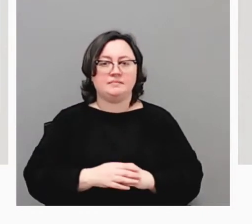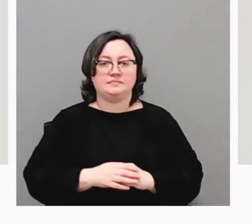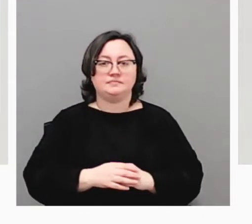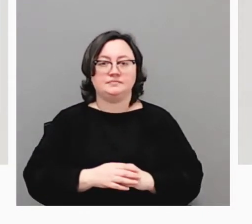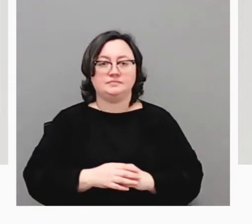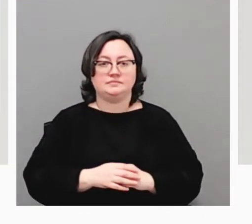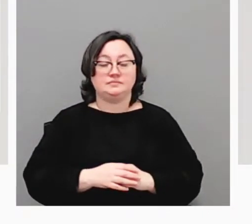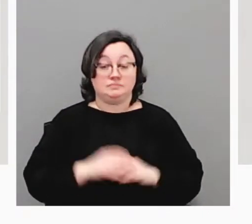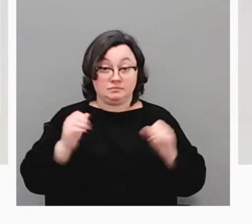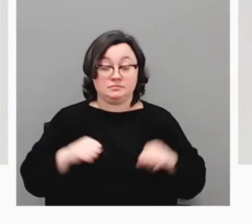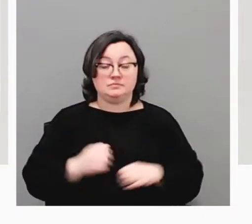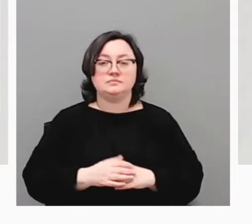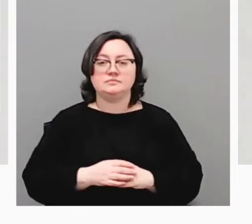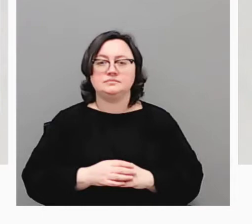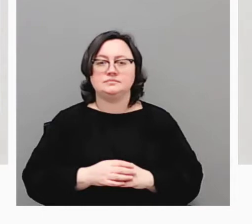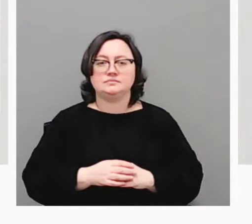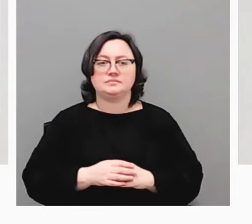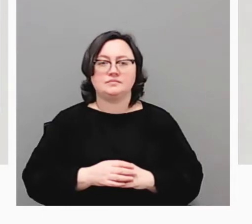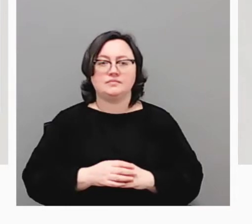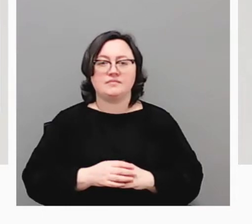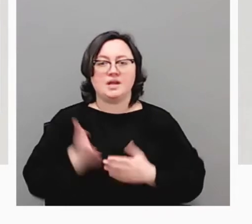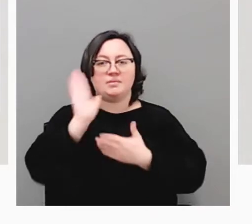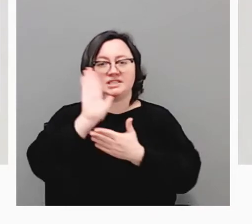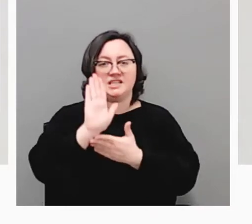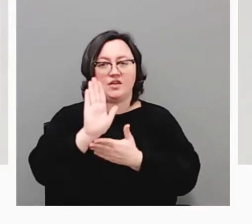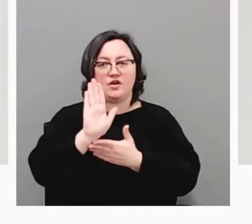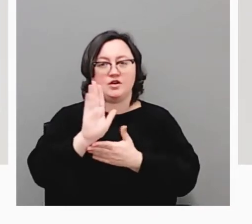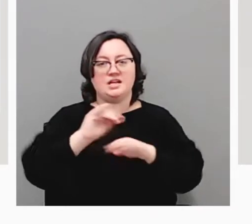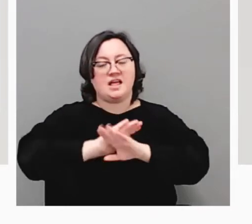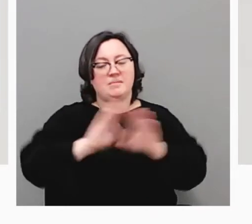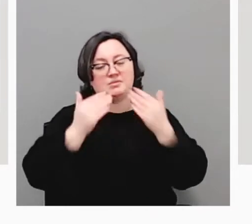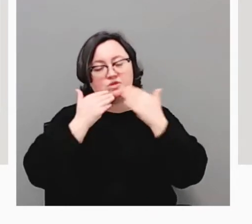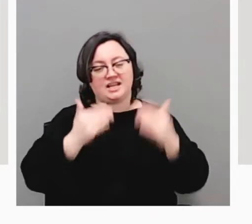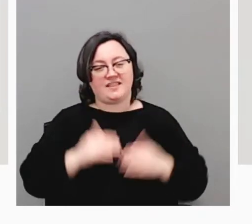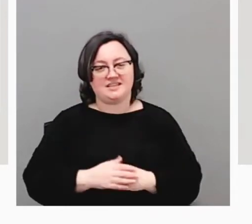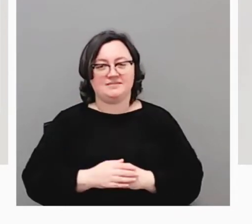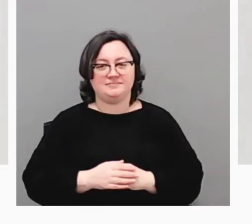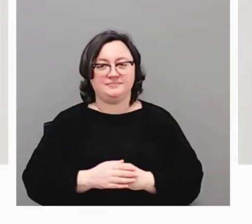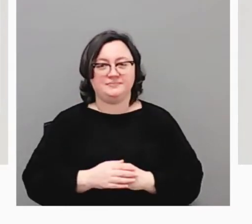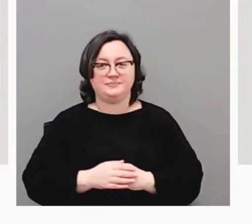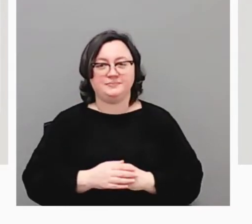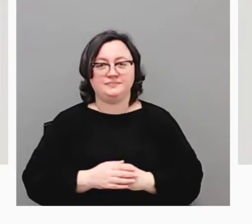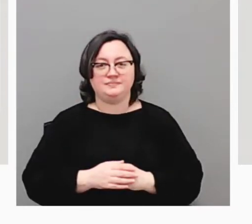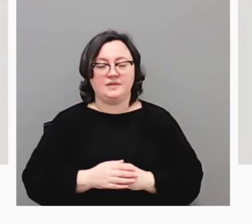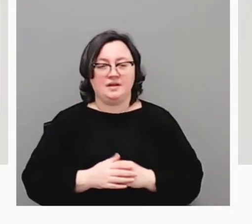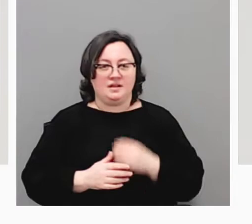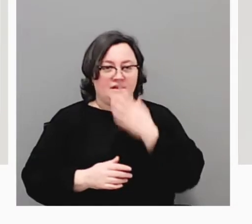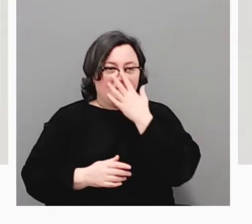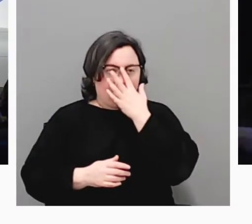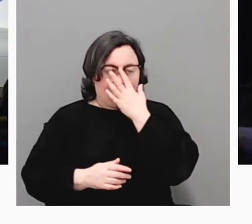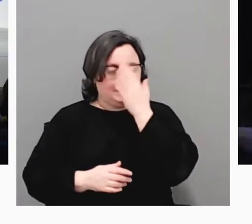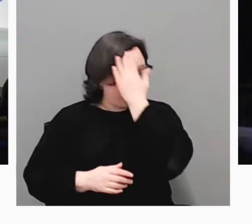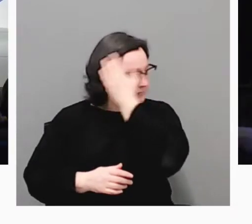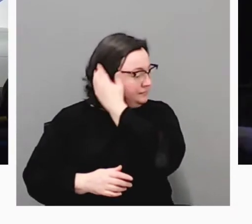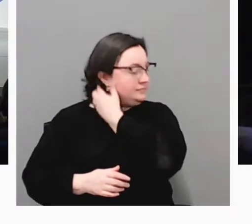¿de acuerdo? Esta es la presentación, nada más, muchas gracias. Muchas gracias, César.